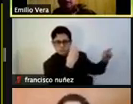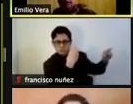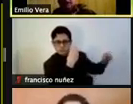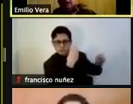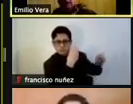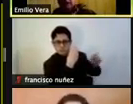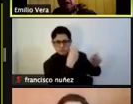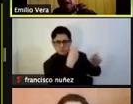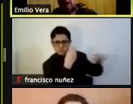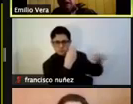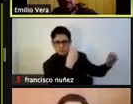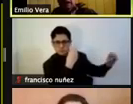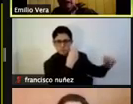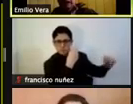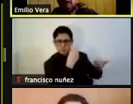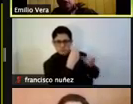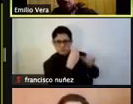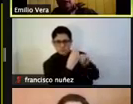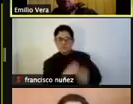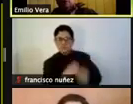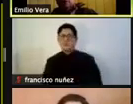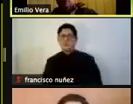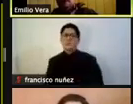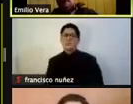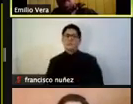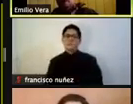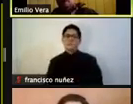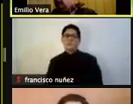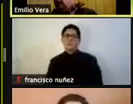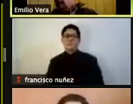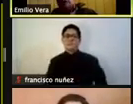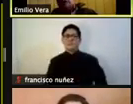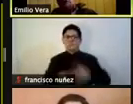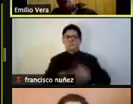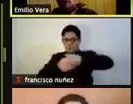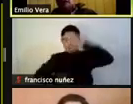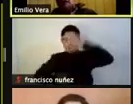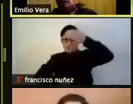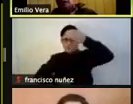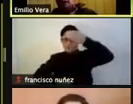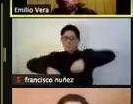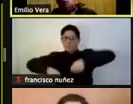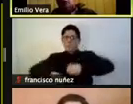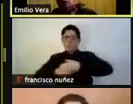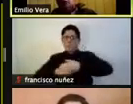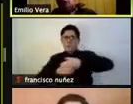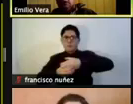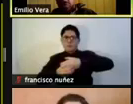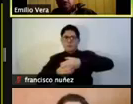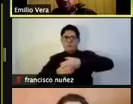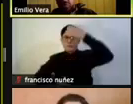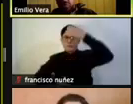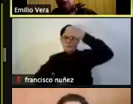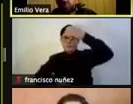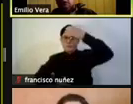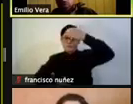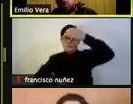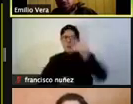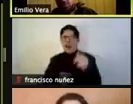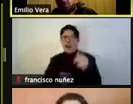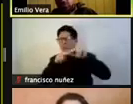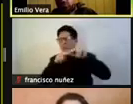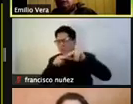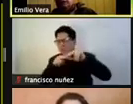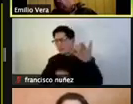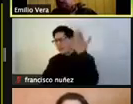Los cañones de aire, aquí hay un ejemplo de cañón de aire muy antiguo, pero todavía se usan estos mismos, ¿no es